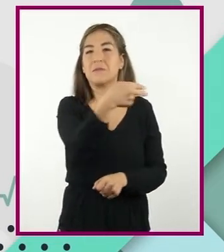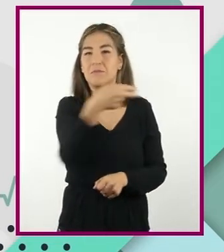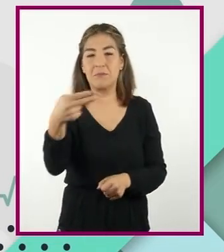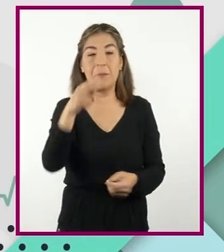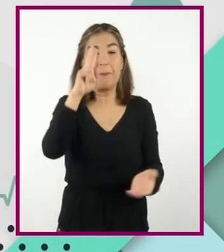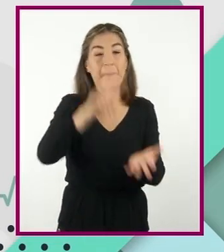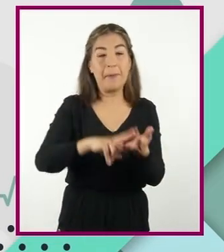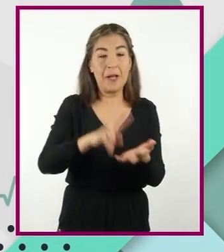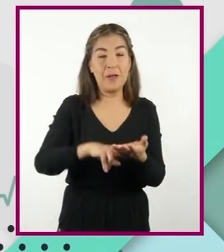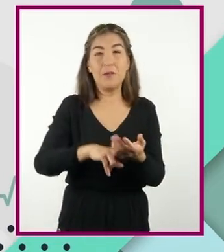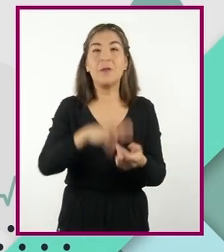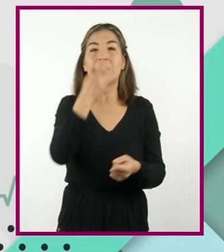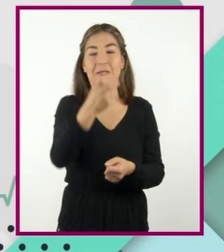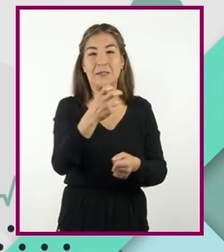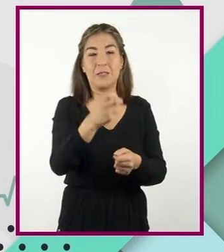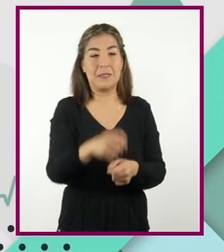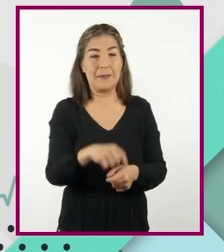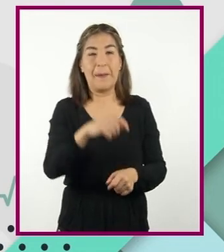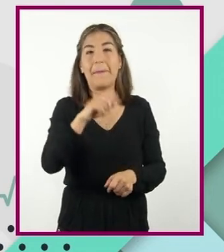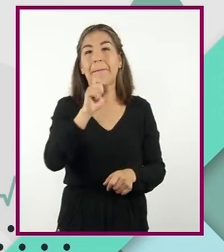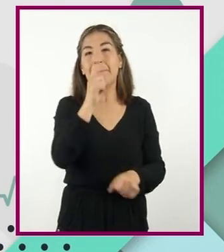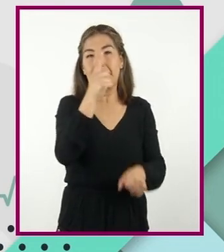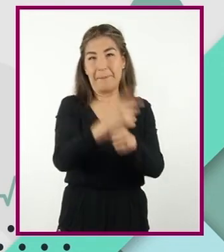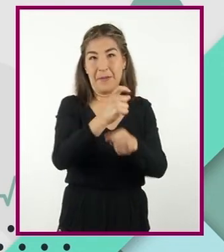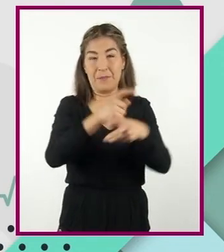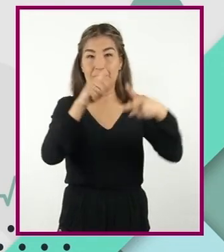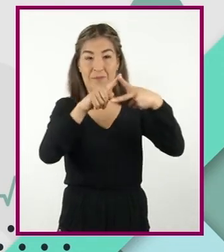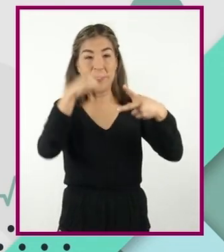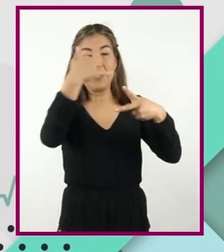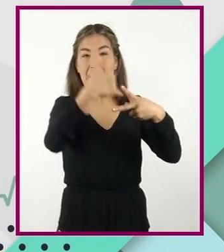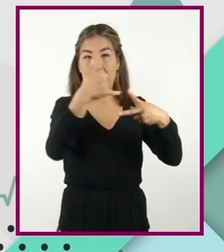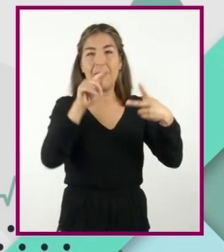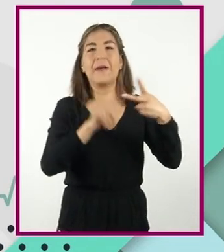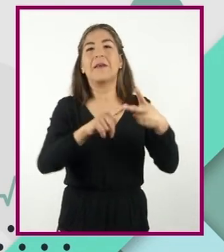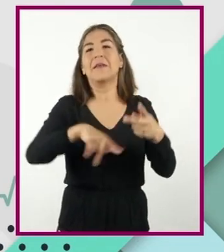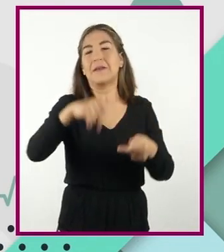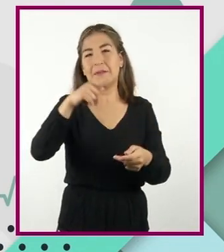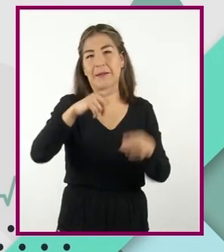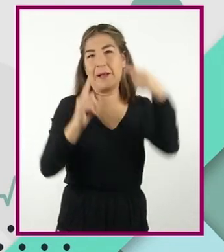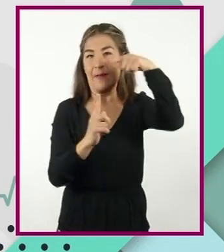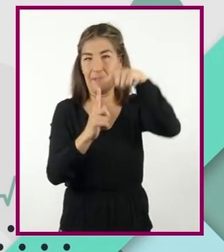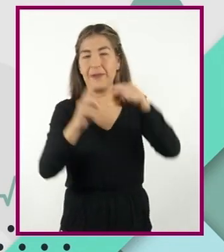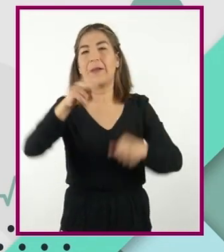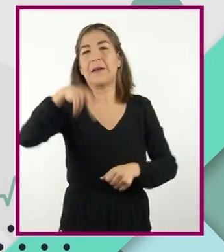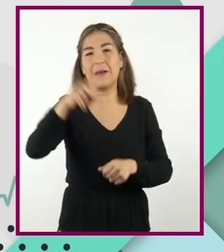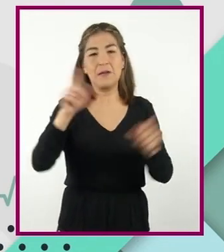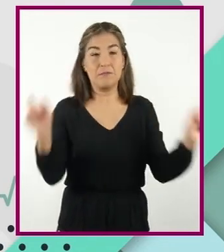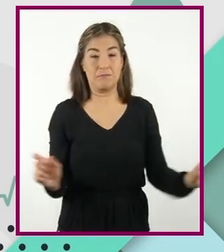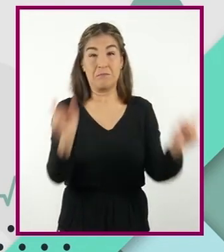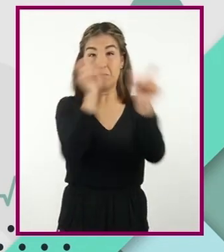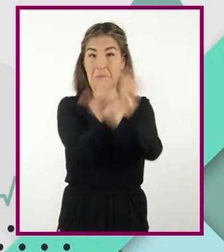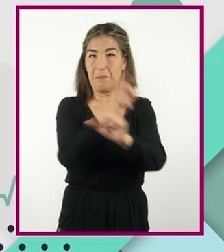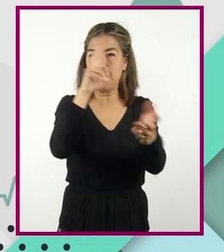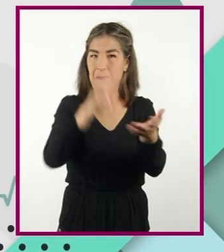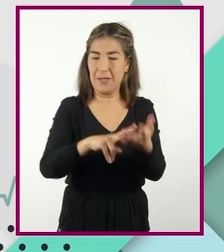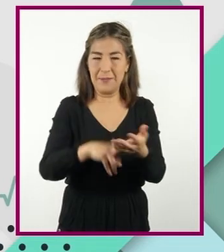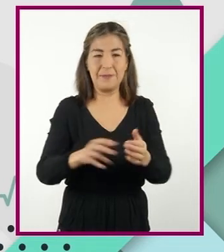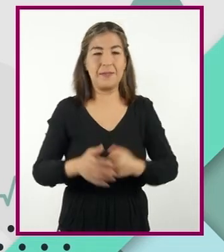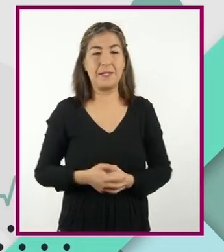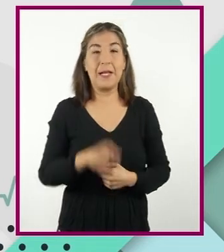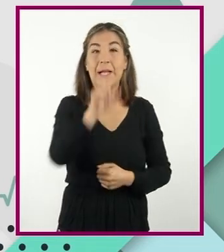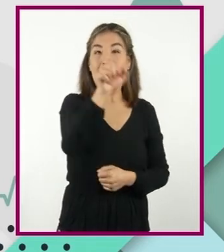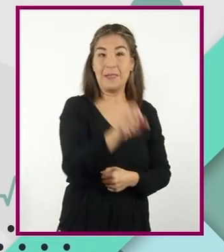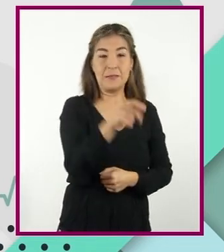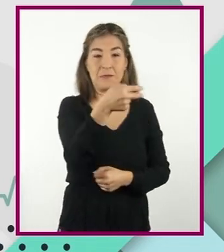valor correspondiente de la segunda magnitud, Y, entre K. Al sustituir los valores,